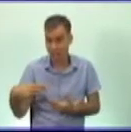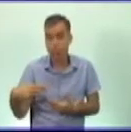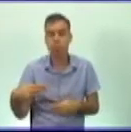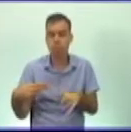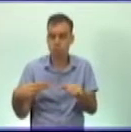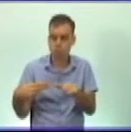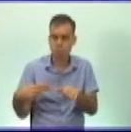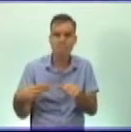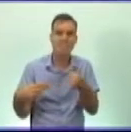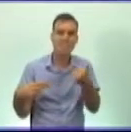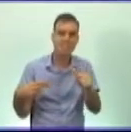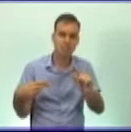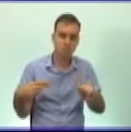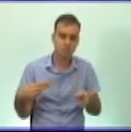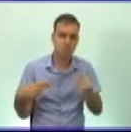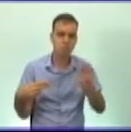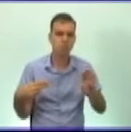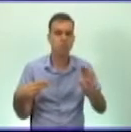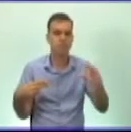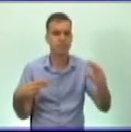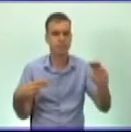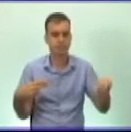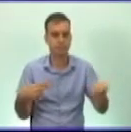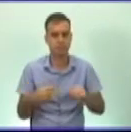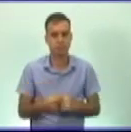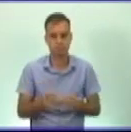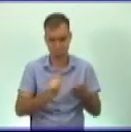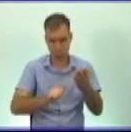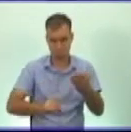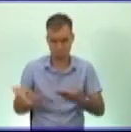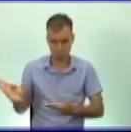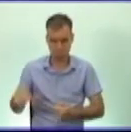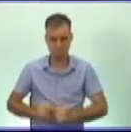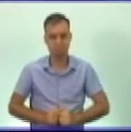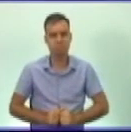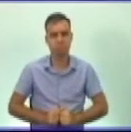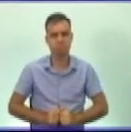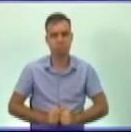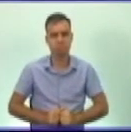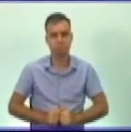a 10,4 centímetros. Les doy un breve tiempo para que puedan copiar.